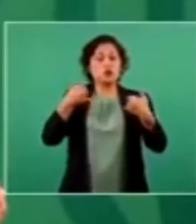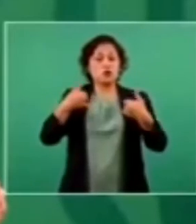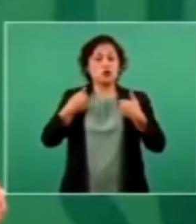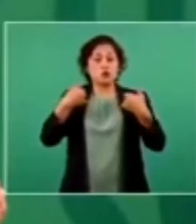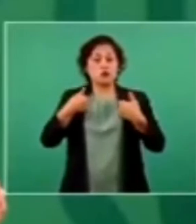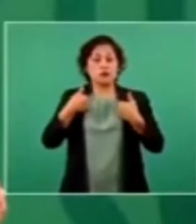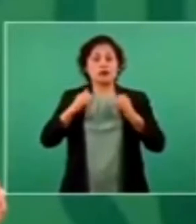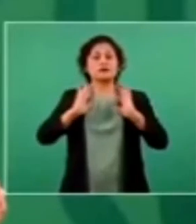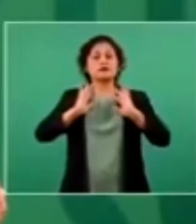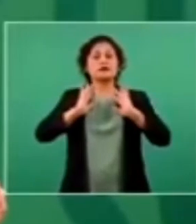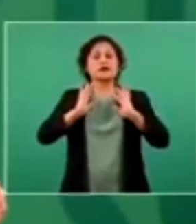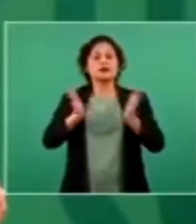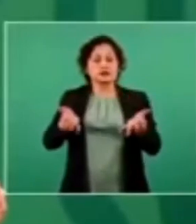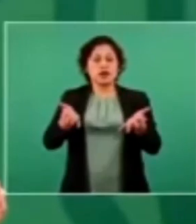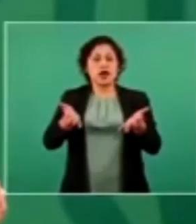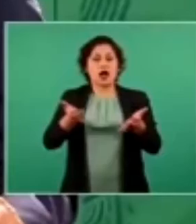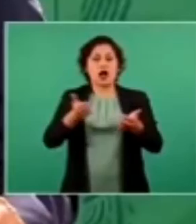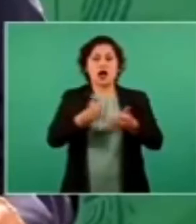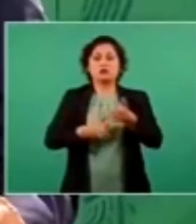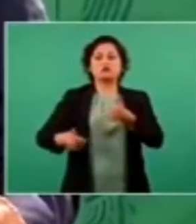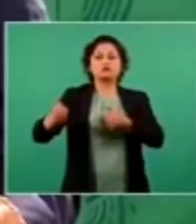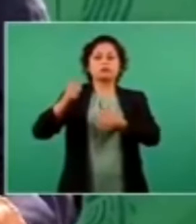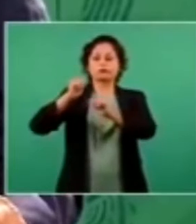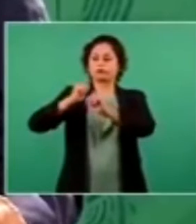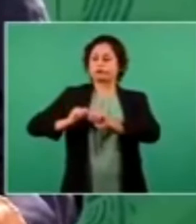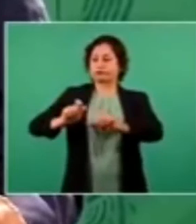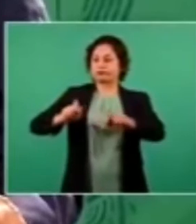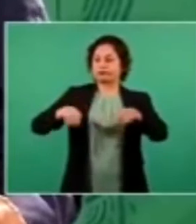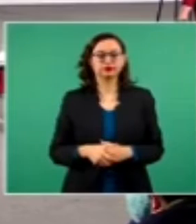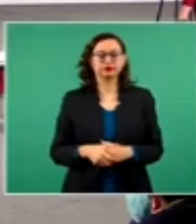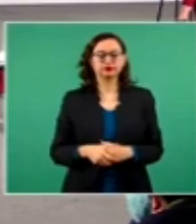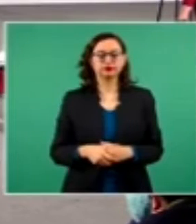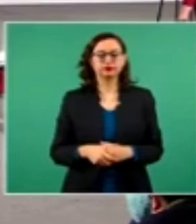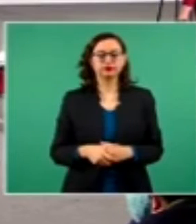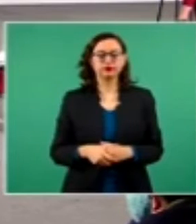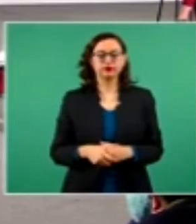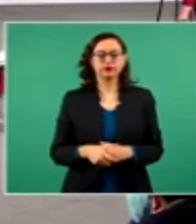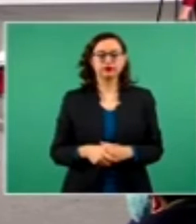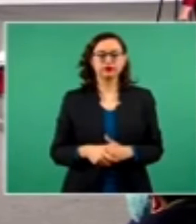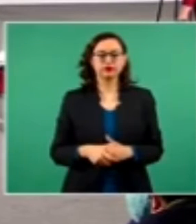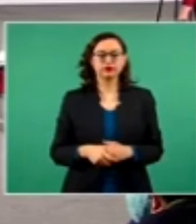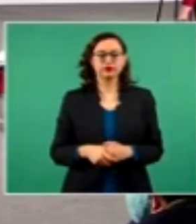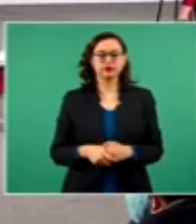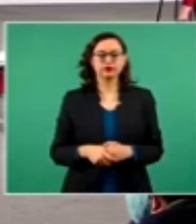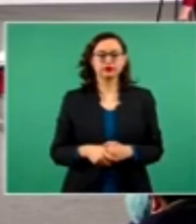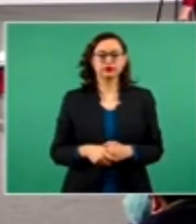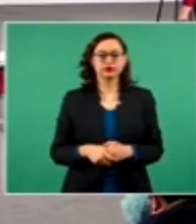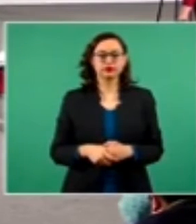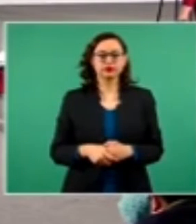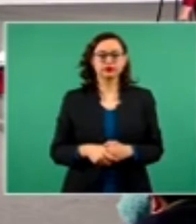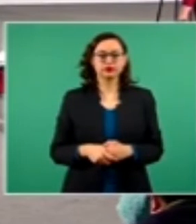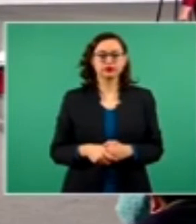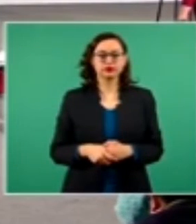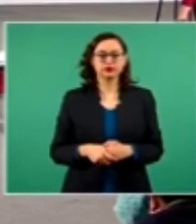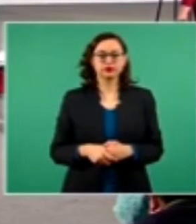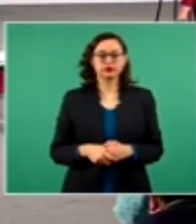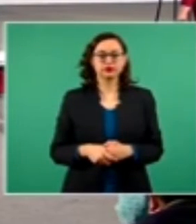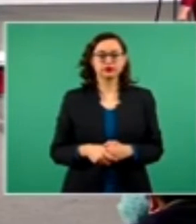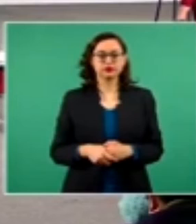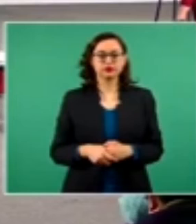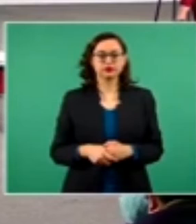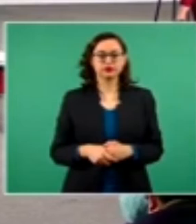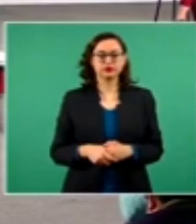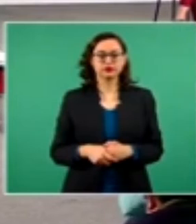no presenta una demanda formal y se deja de quejas e insultos? se ponen todos de acuerdo para